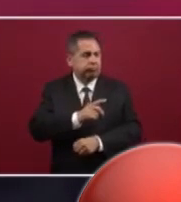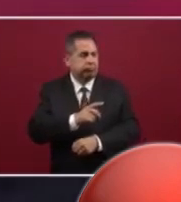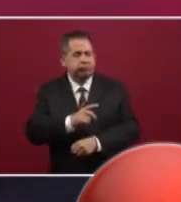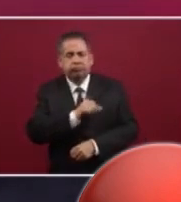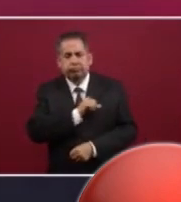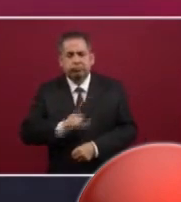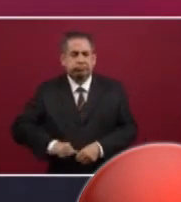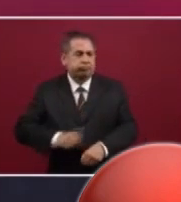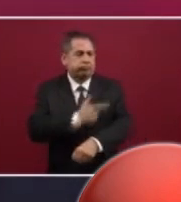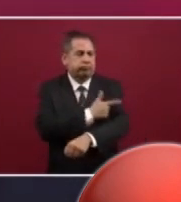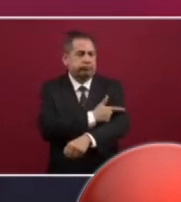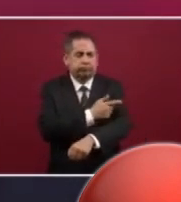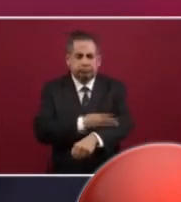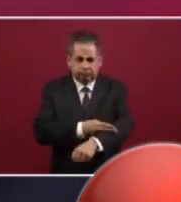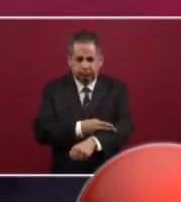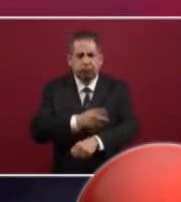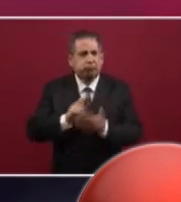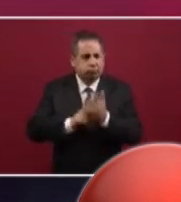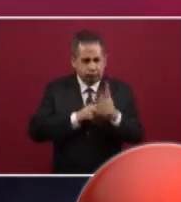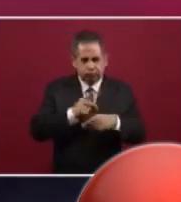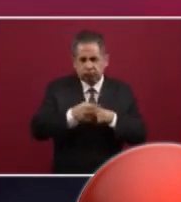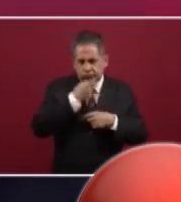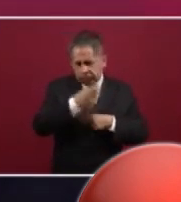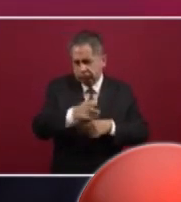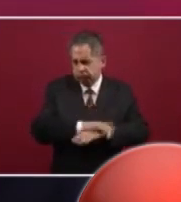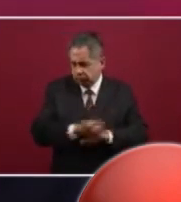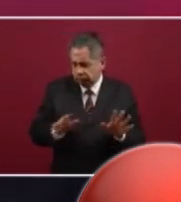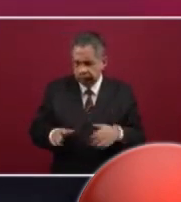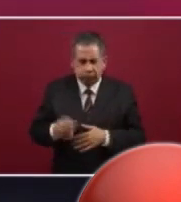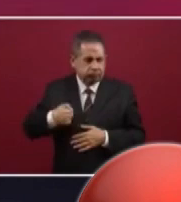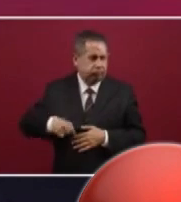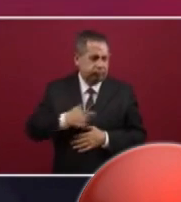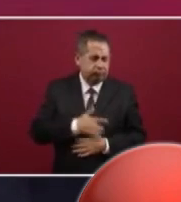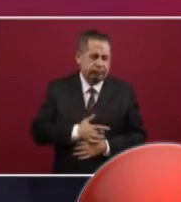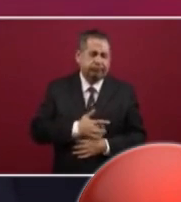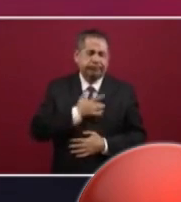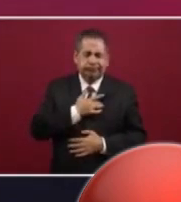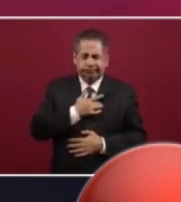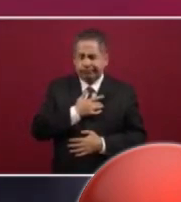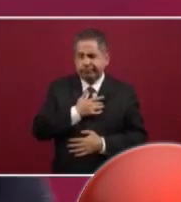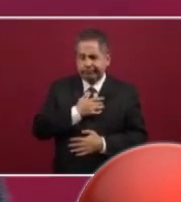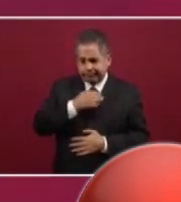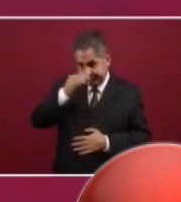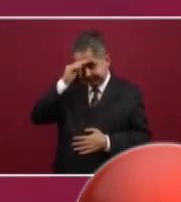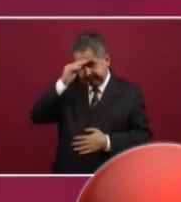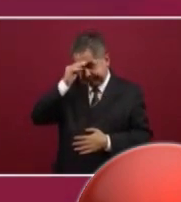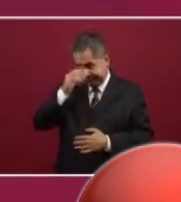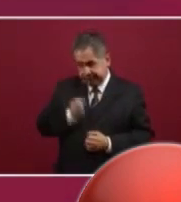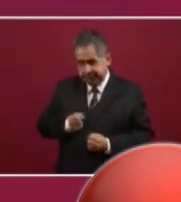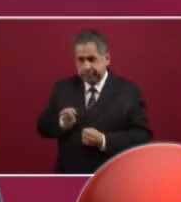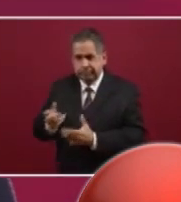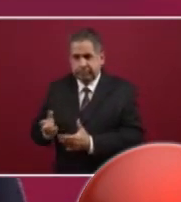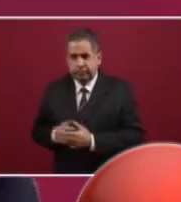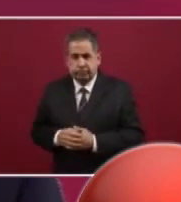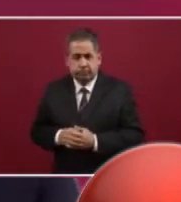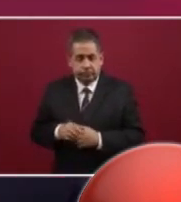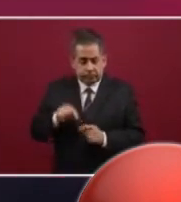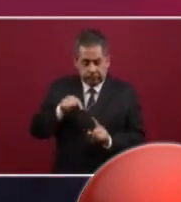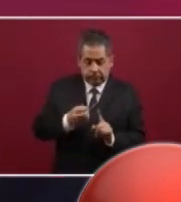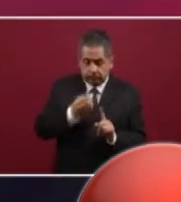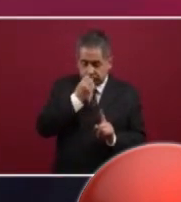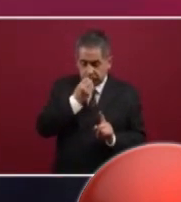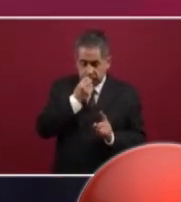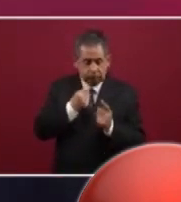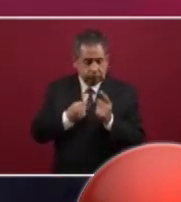ahora. Los seres humanos debemos de pensar que en donde come uno deben